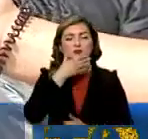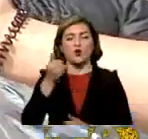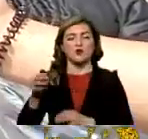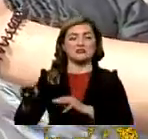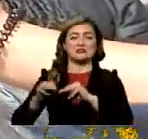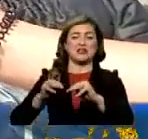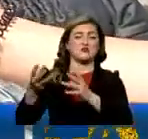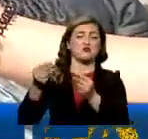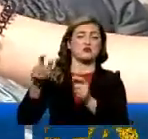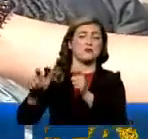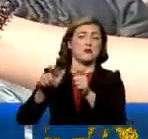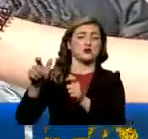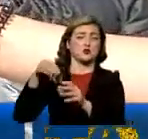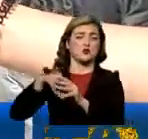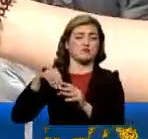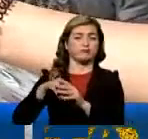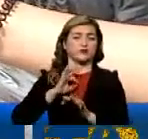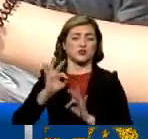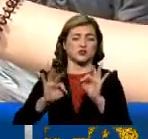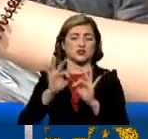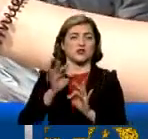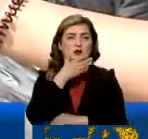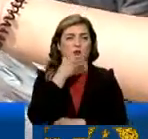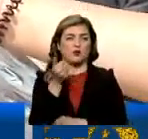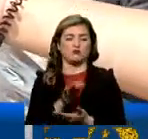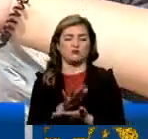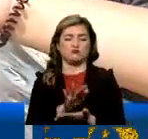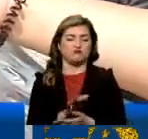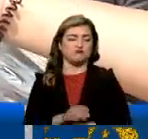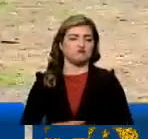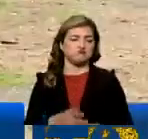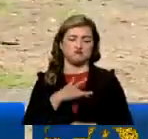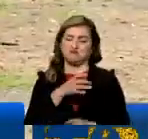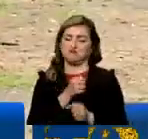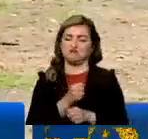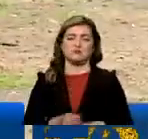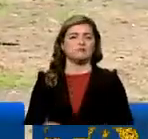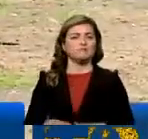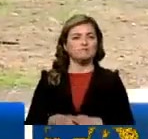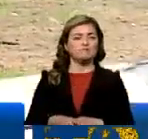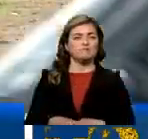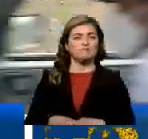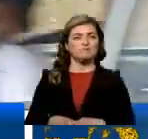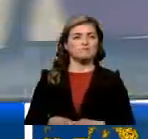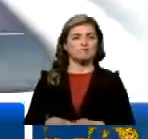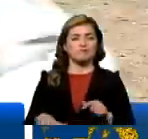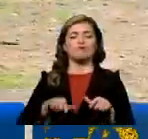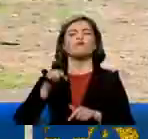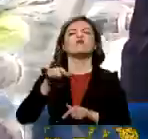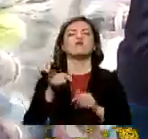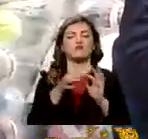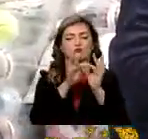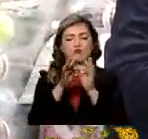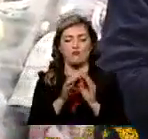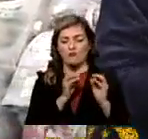centro hay mucha gente y más contaminación. Aquí estamos mucho mejor, parece más seguridad. El espacio será